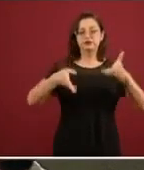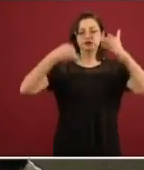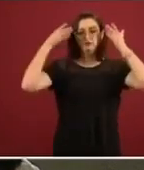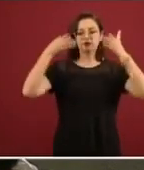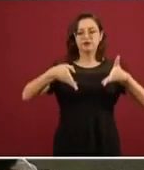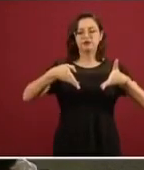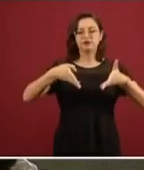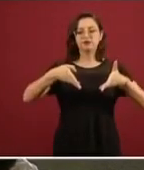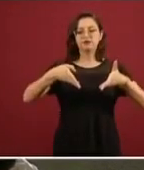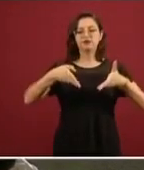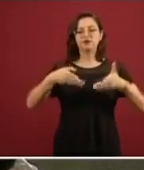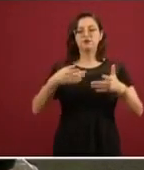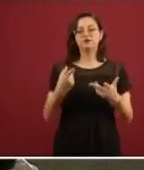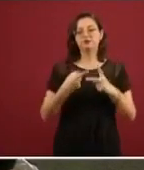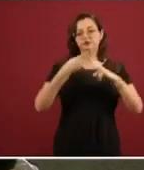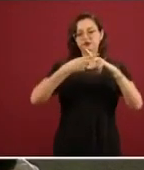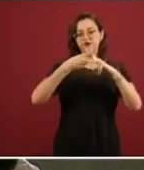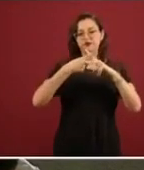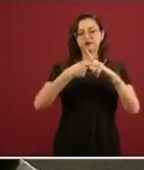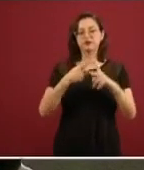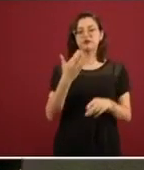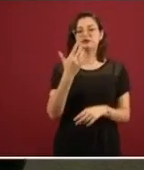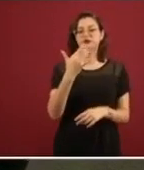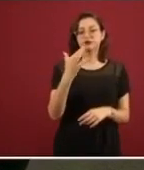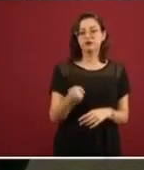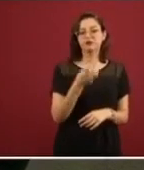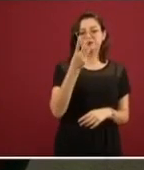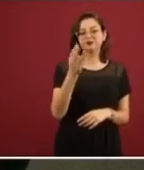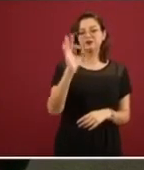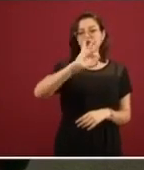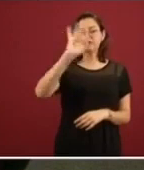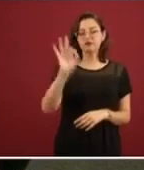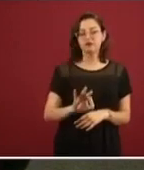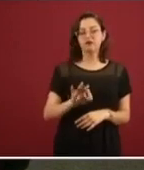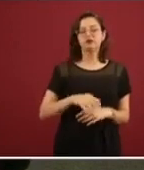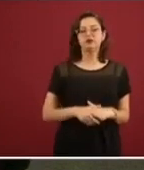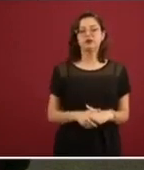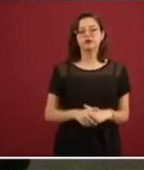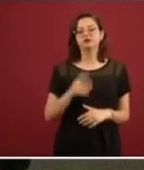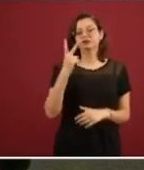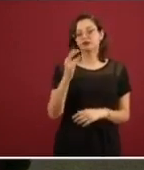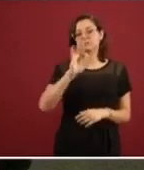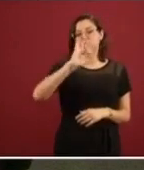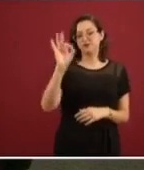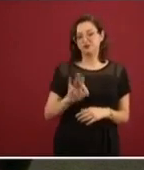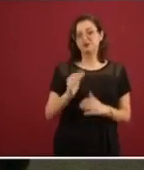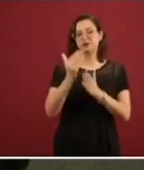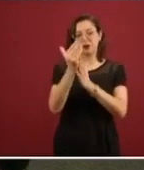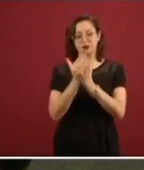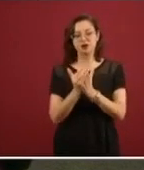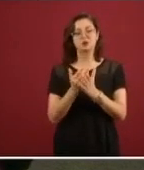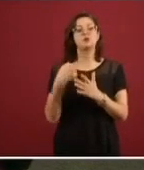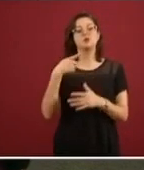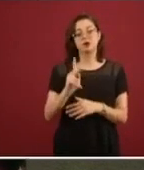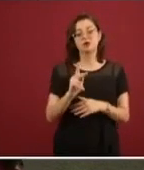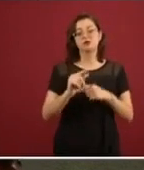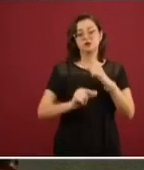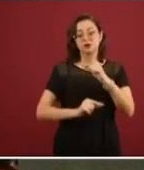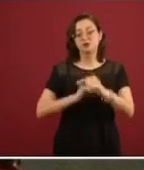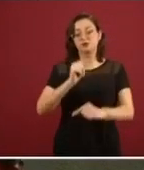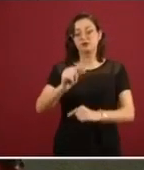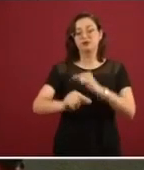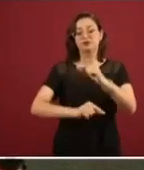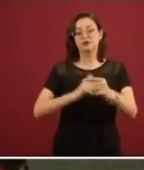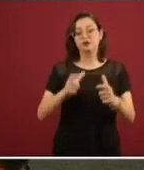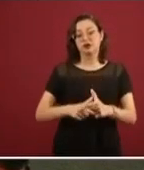nuestro indicador, ahora 53%, otra vez 2% abajo y cada vez nos vamos acercando a ese 50%